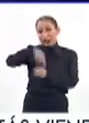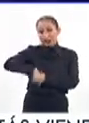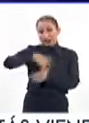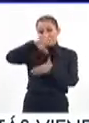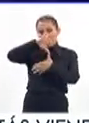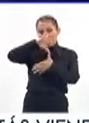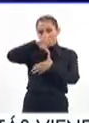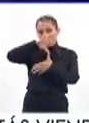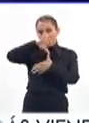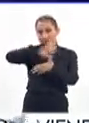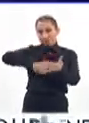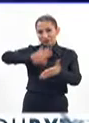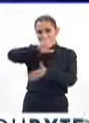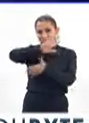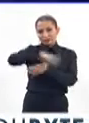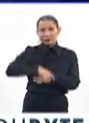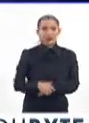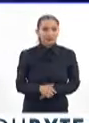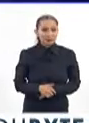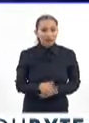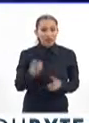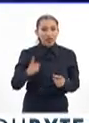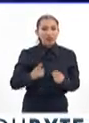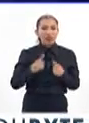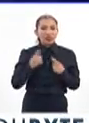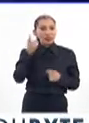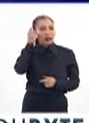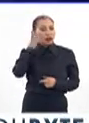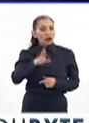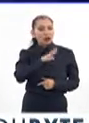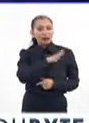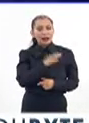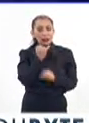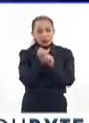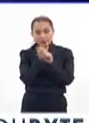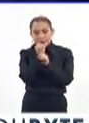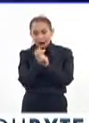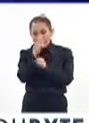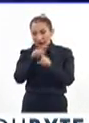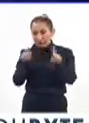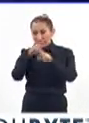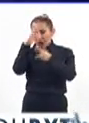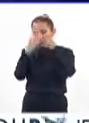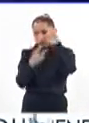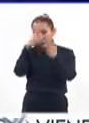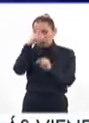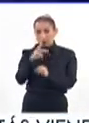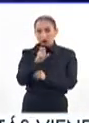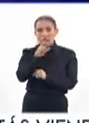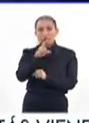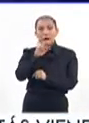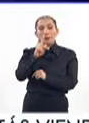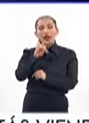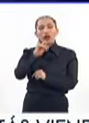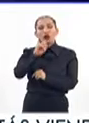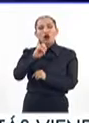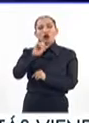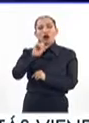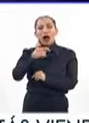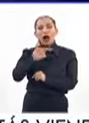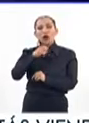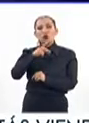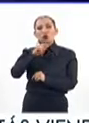Cortés a América continental. El director del Instituto Nacional de Estudios Históricos de las Revoluciones de México, el doctor Pedro Agustín